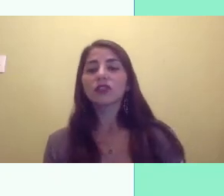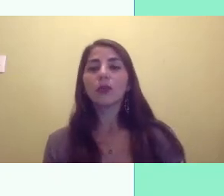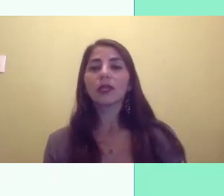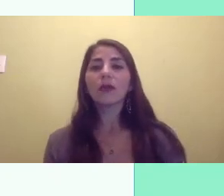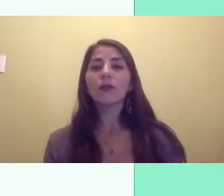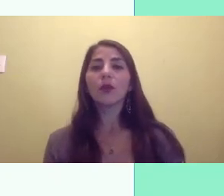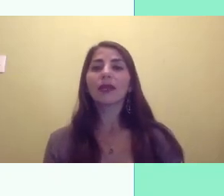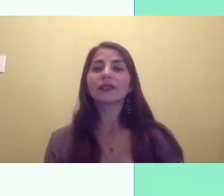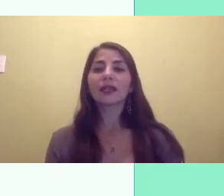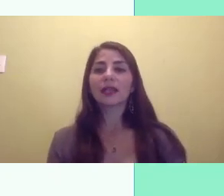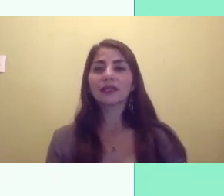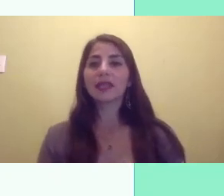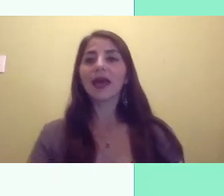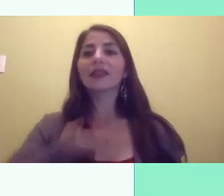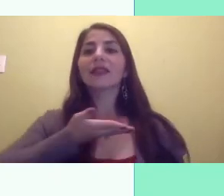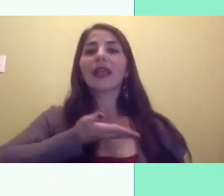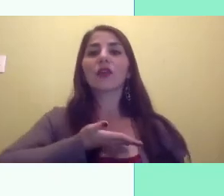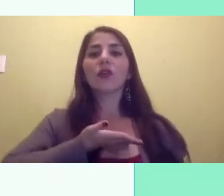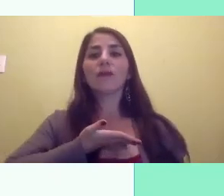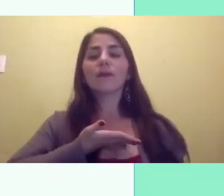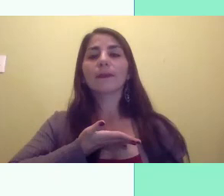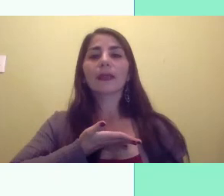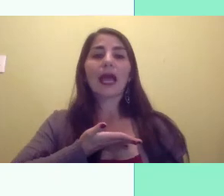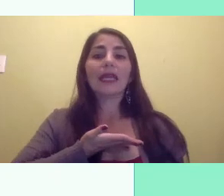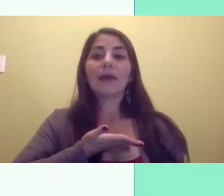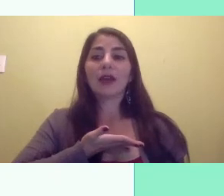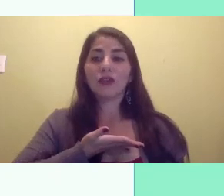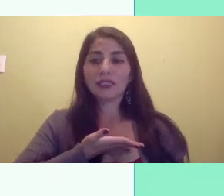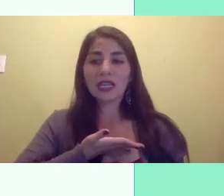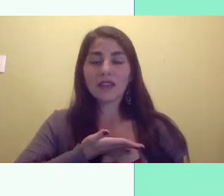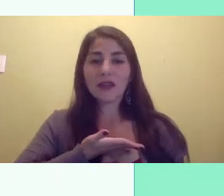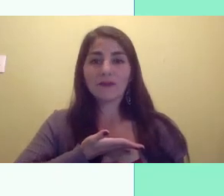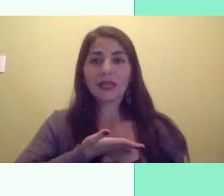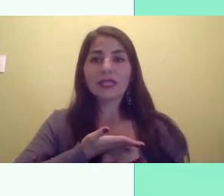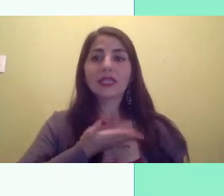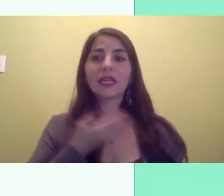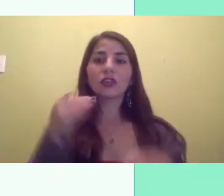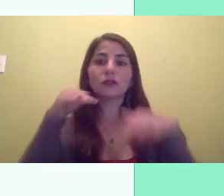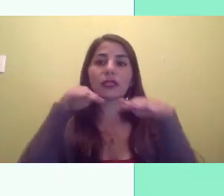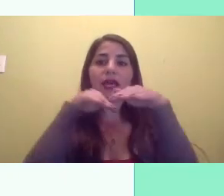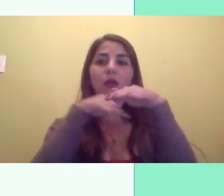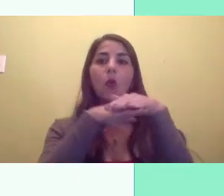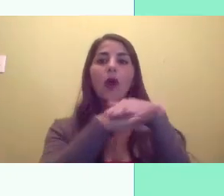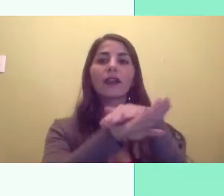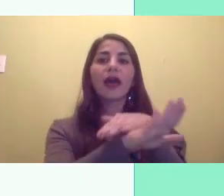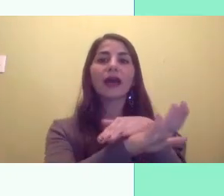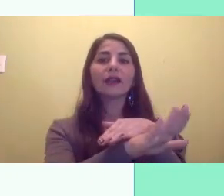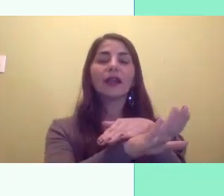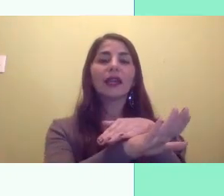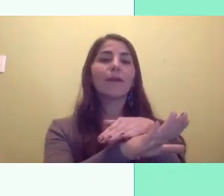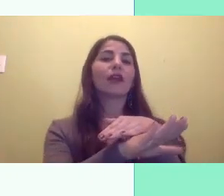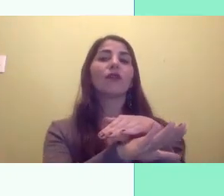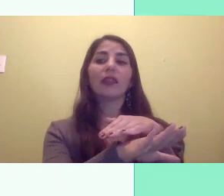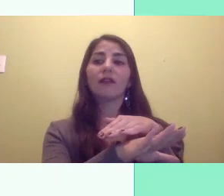La orientación, por ejemplo, para hacer la seña tengo, ahí la mano va hacia arriba. Si quiero expresar